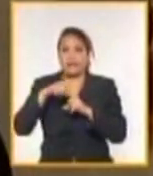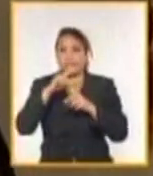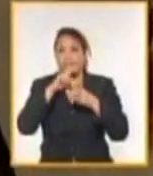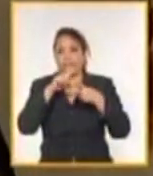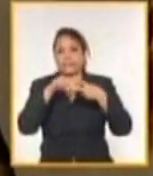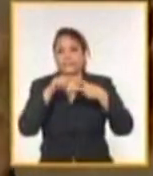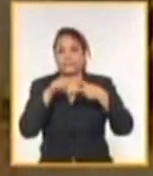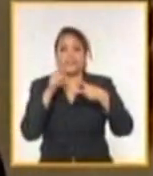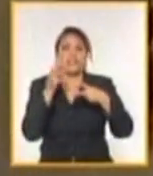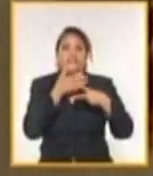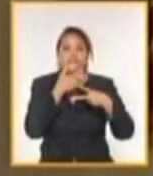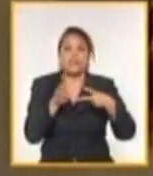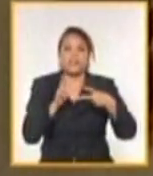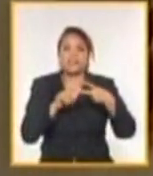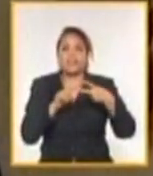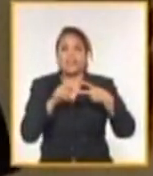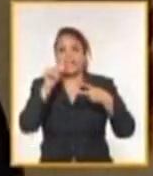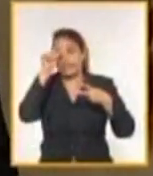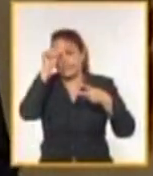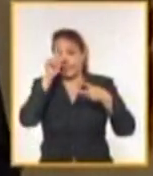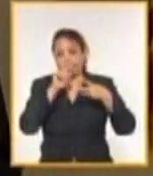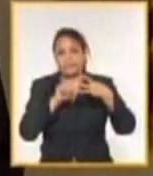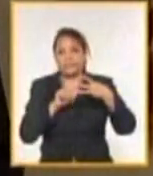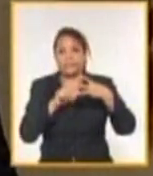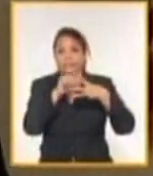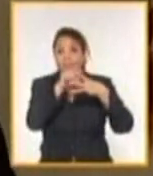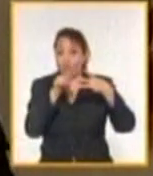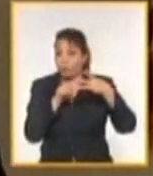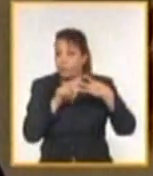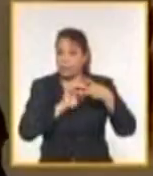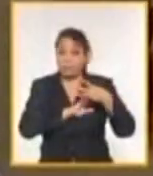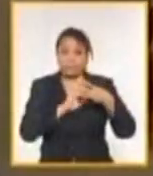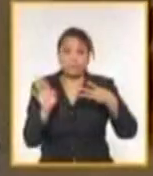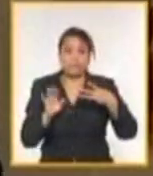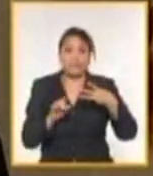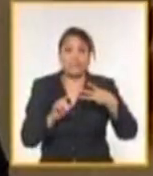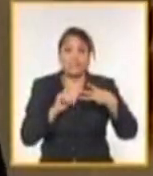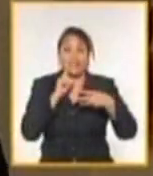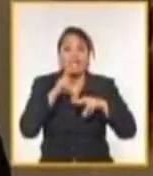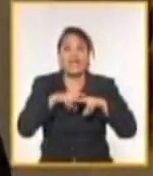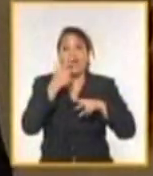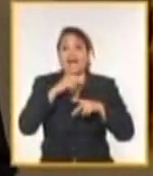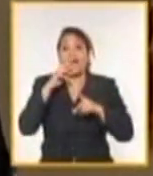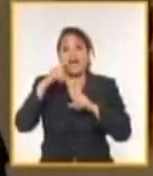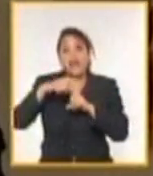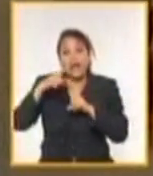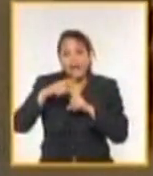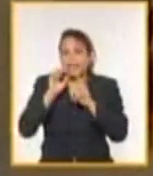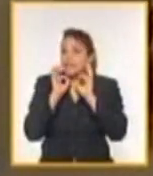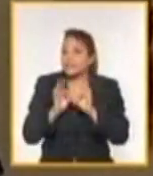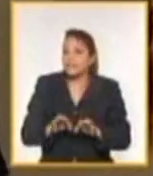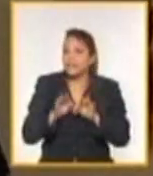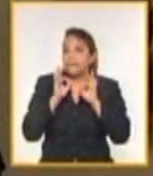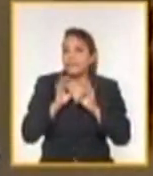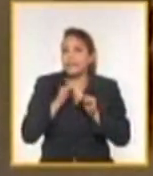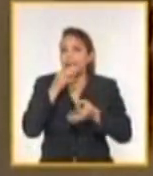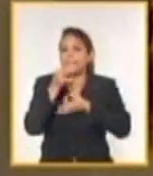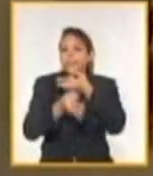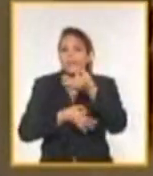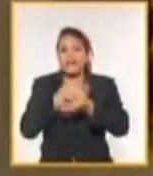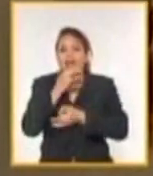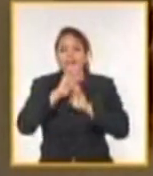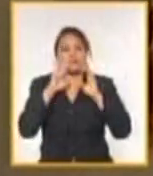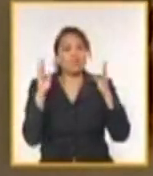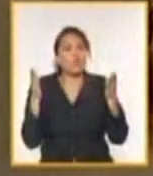supuesto Fidel, el Che y Har, porque Har fue un intérprete de lo que acontecía